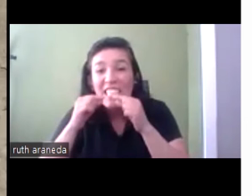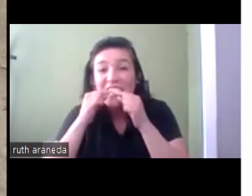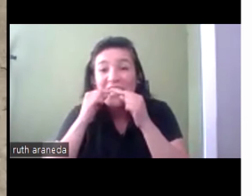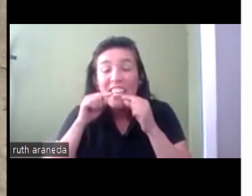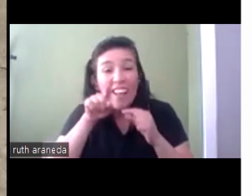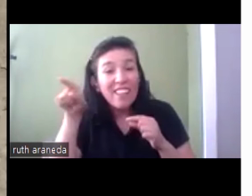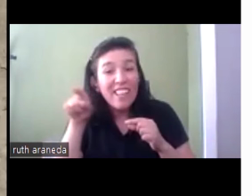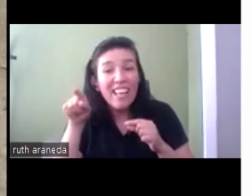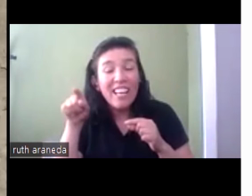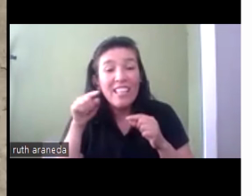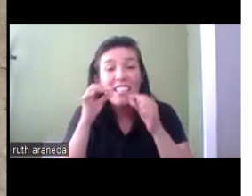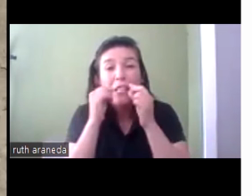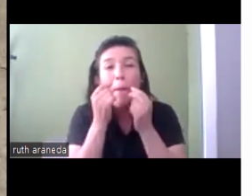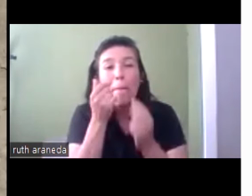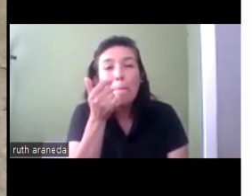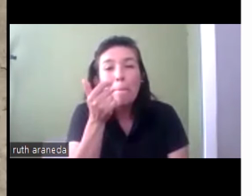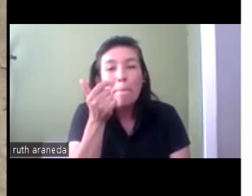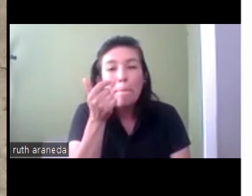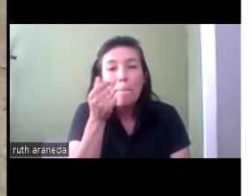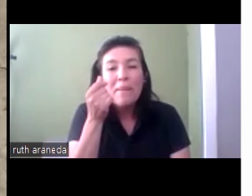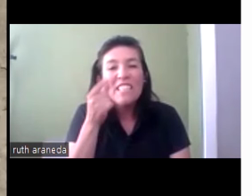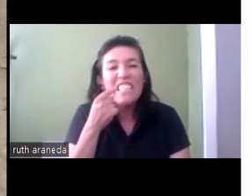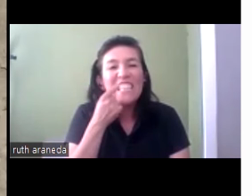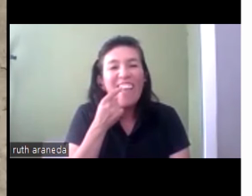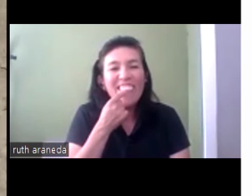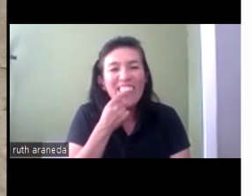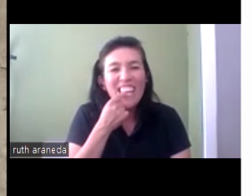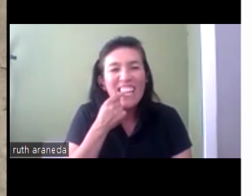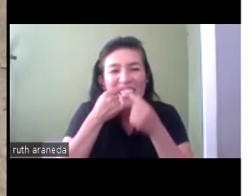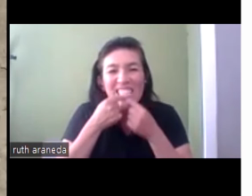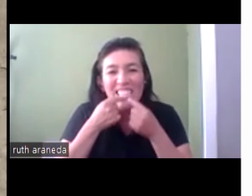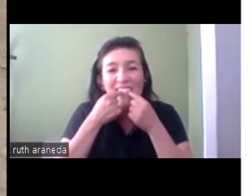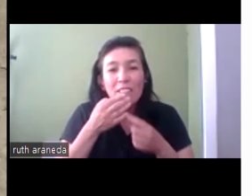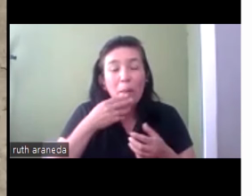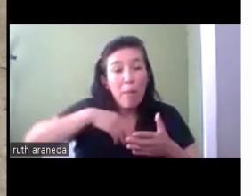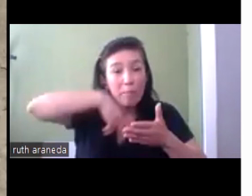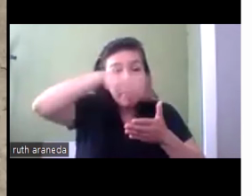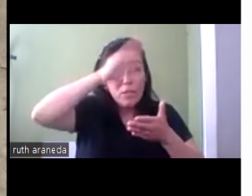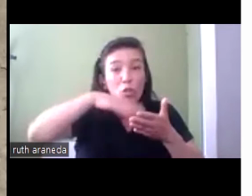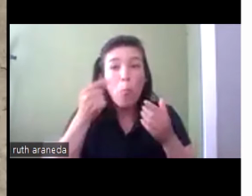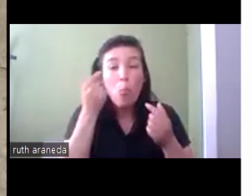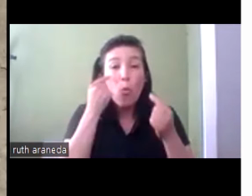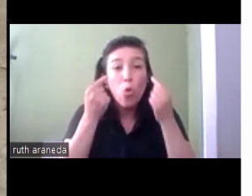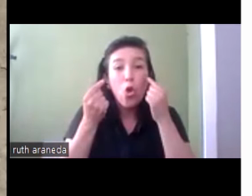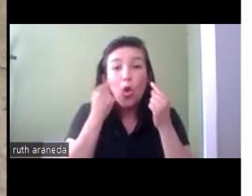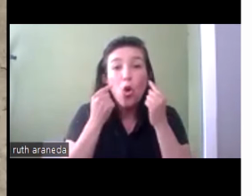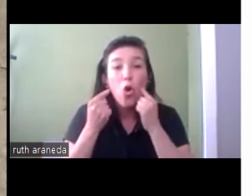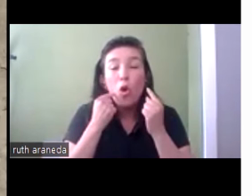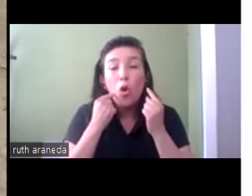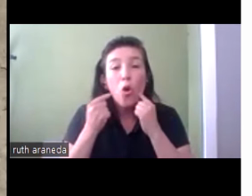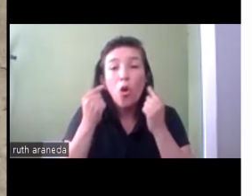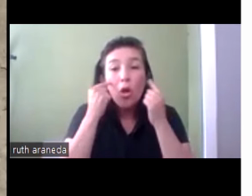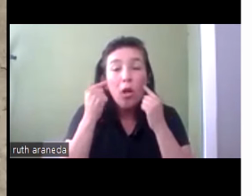que se pueden observar, perdón, dan cuenta justamente de los dientes, el tema de los pintados, los puntitos que se pueden observar en torno al rostro,